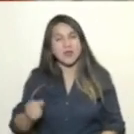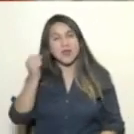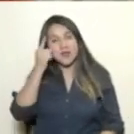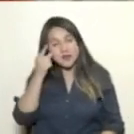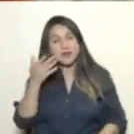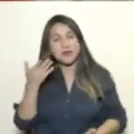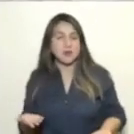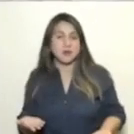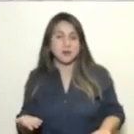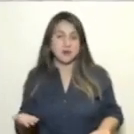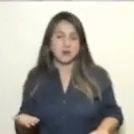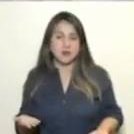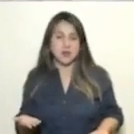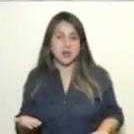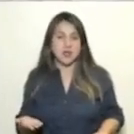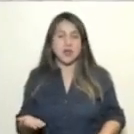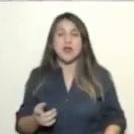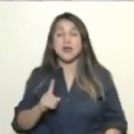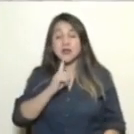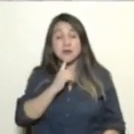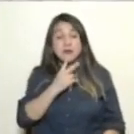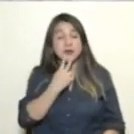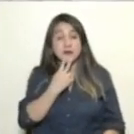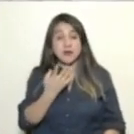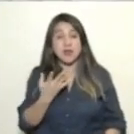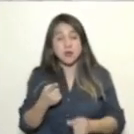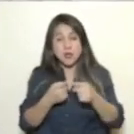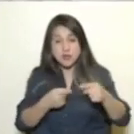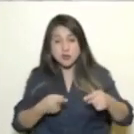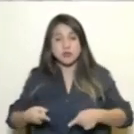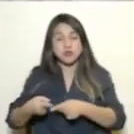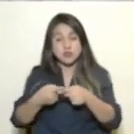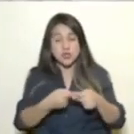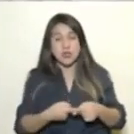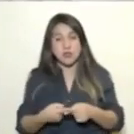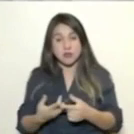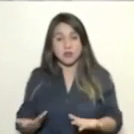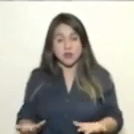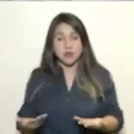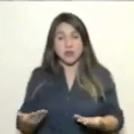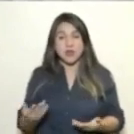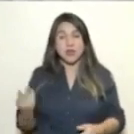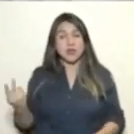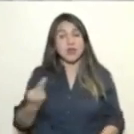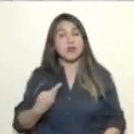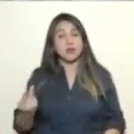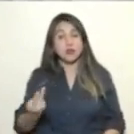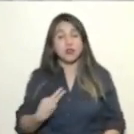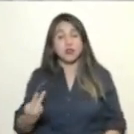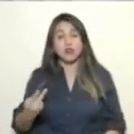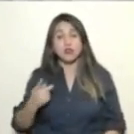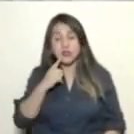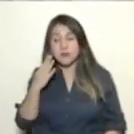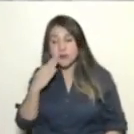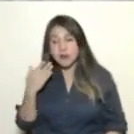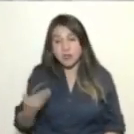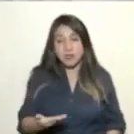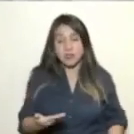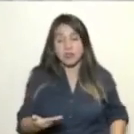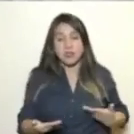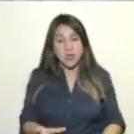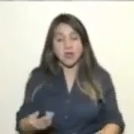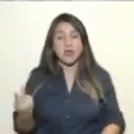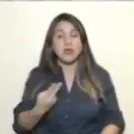Entendamos entonces que tenemos que vivir en una sociedad en que ambos tienen que dar y ambos tienen